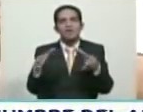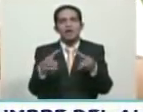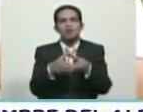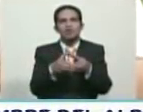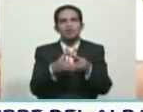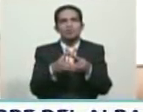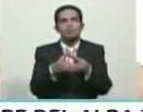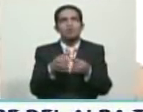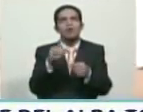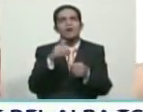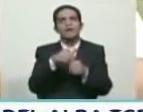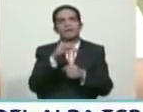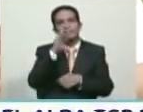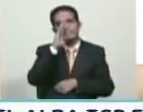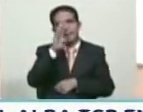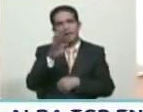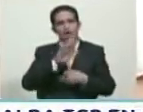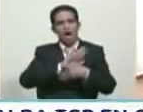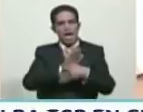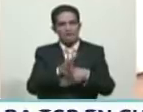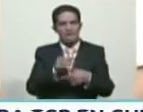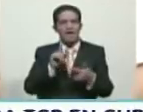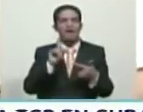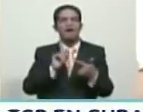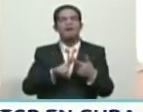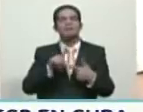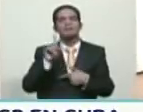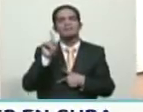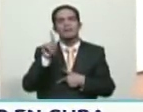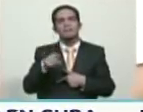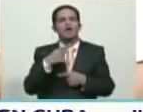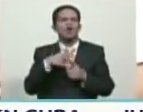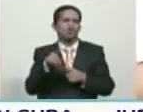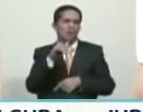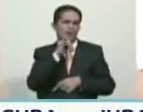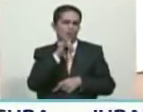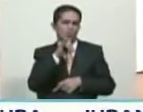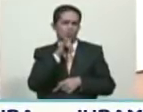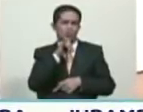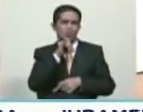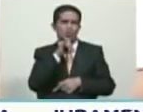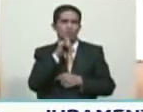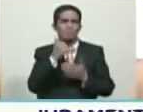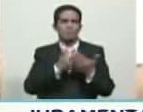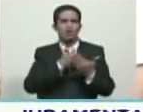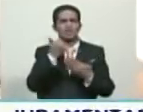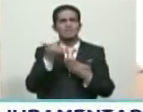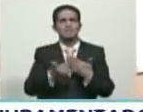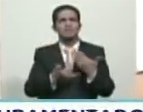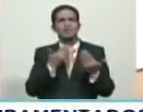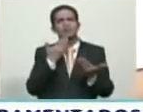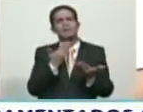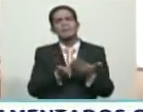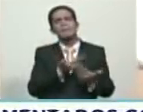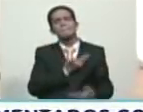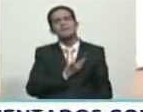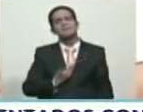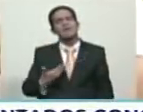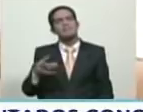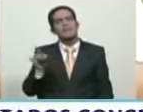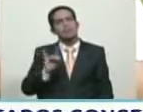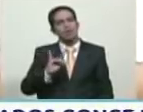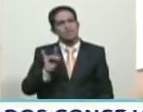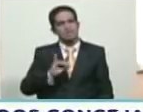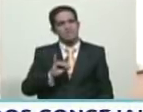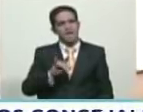través del Banco del ALBA. De igual manera, otros anuncios, otros proyectos propuestos por presidentes como Evo Morales, y